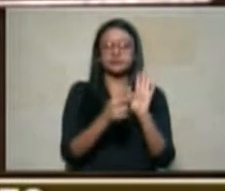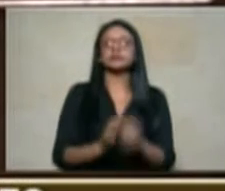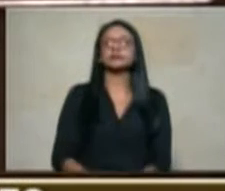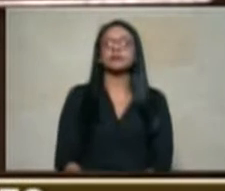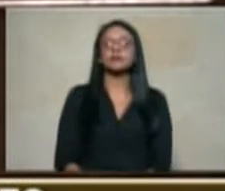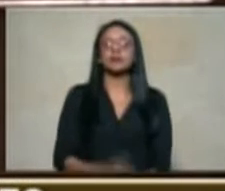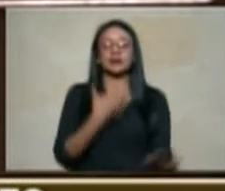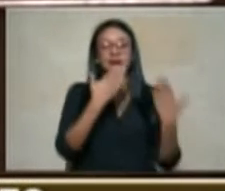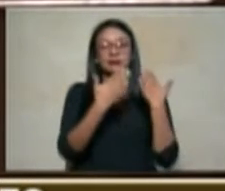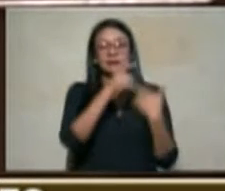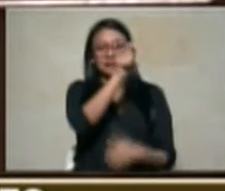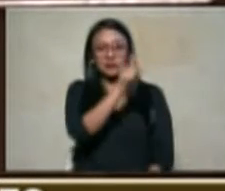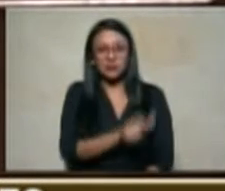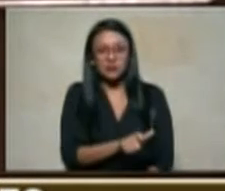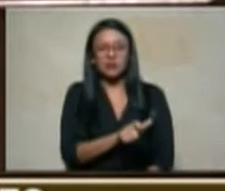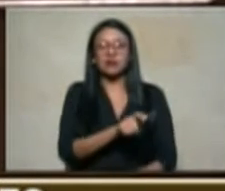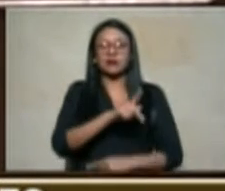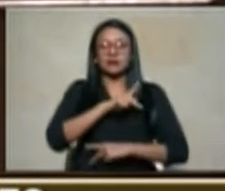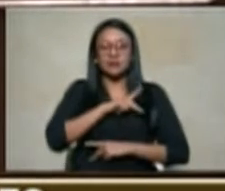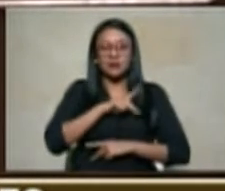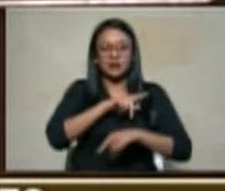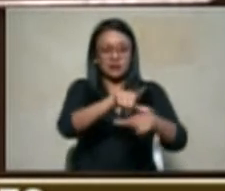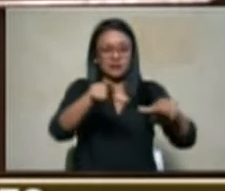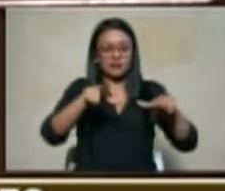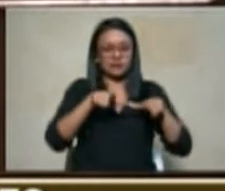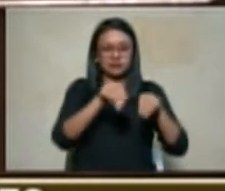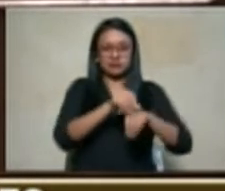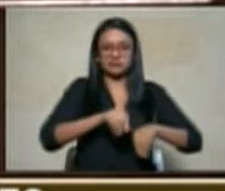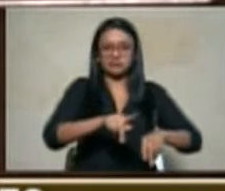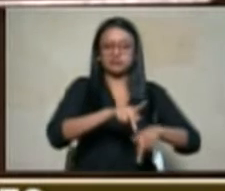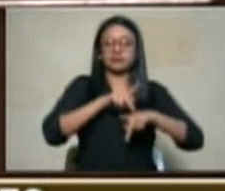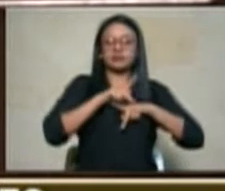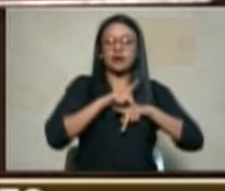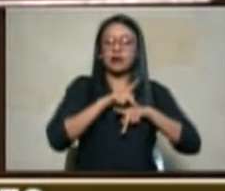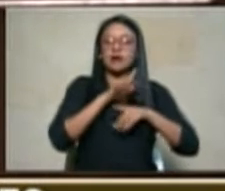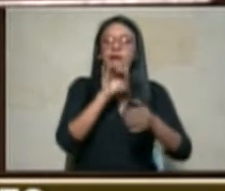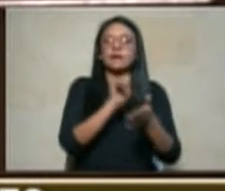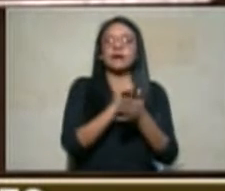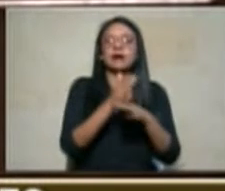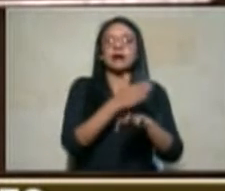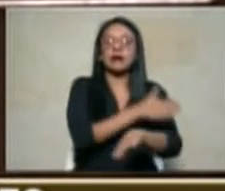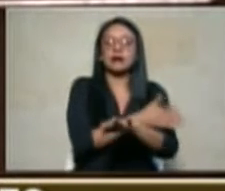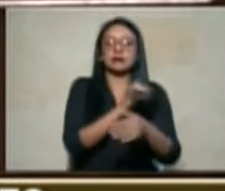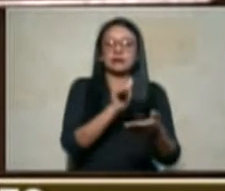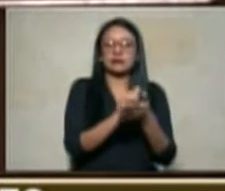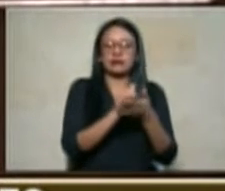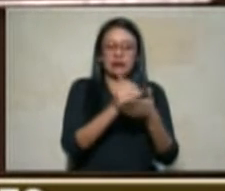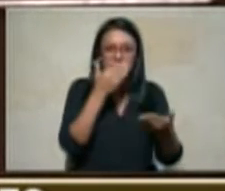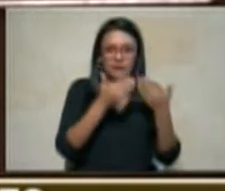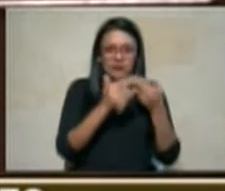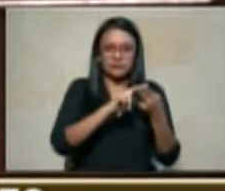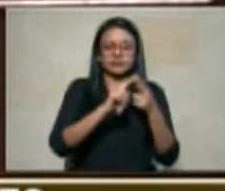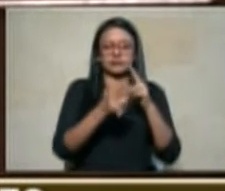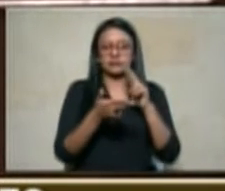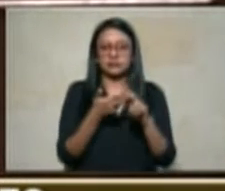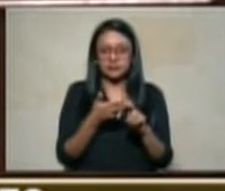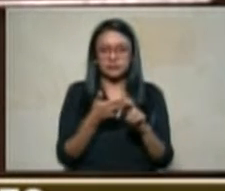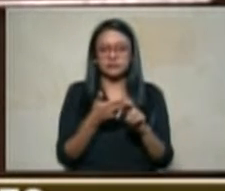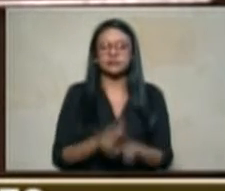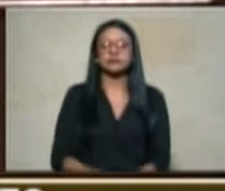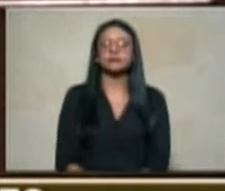Al campesino o al propietario, a cualquiera que tenga una tierra, solo le queda el recurso extraordinario de revisión, y la